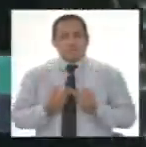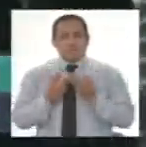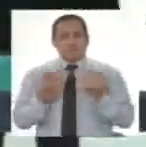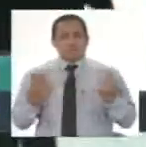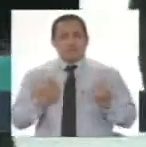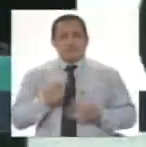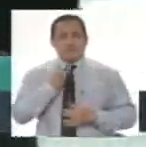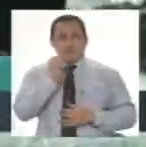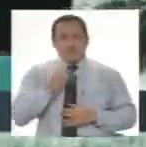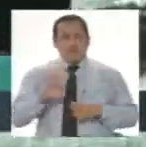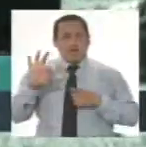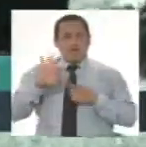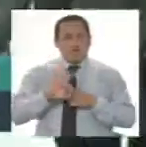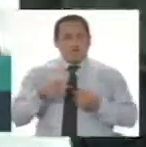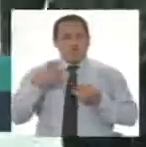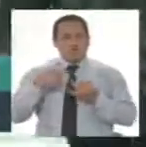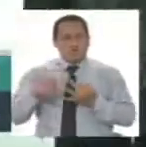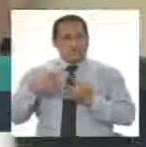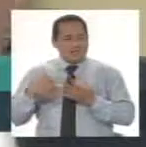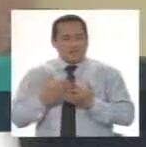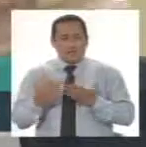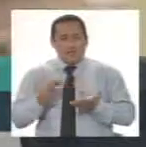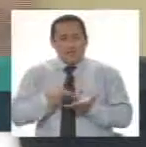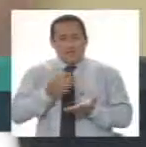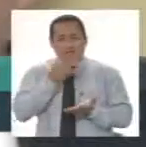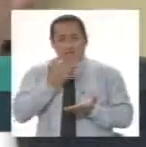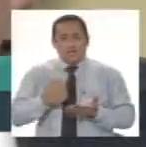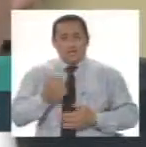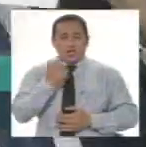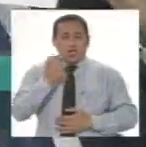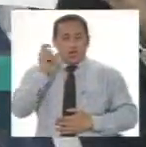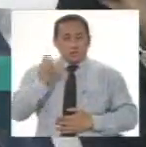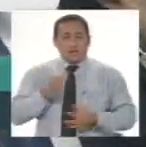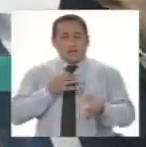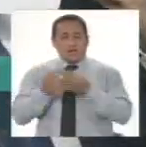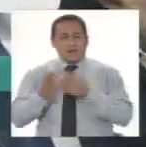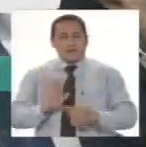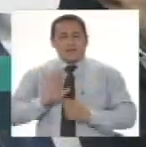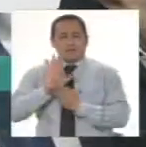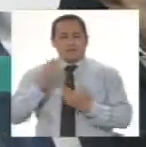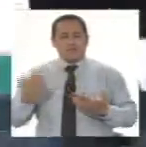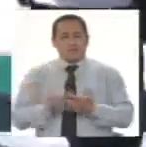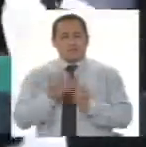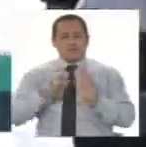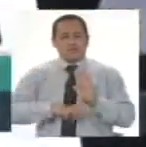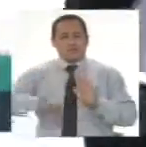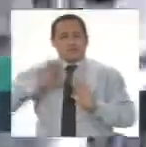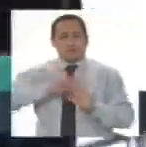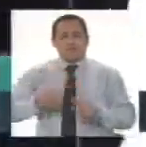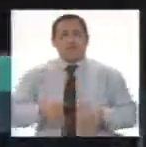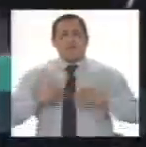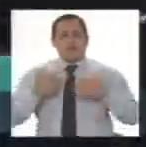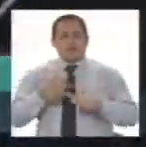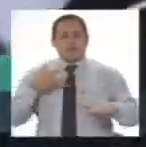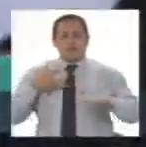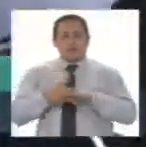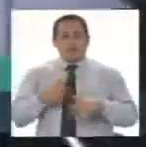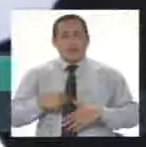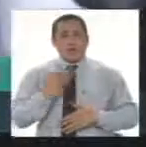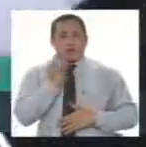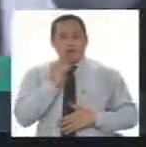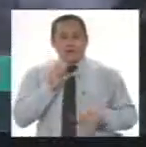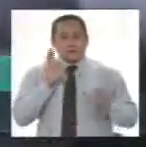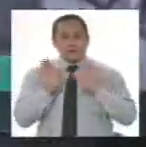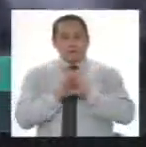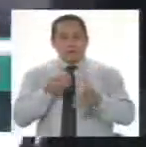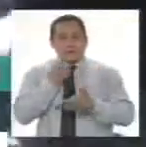métodos anticonceptivos en los jóvenes. Por esta razón, el especialista advierte sobre la presentación de un proyecto de ley que podría restringir a los adolescentes